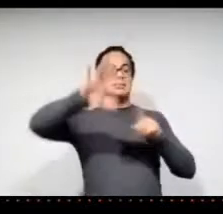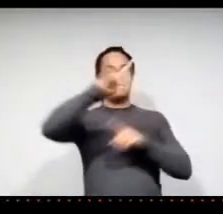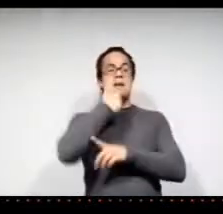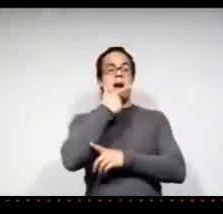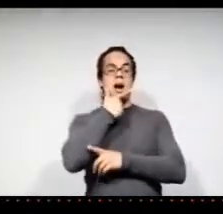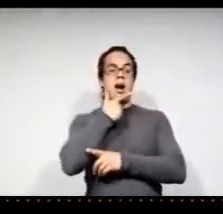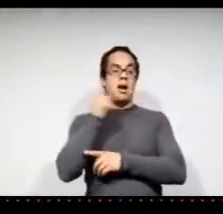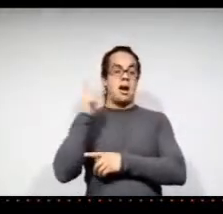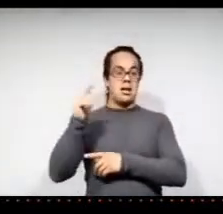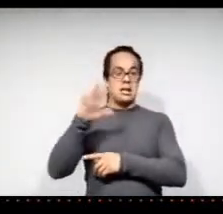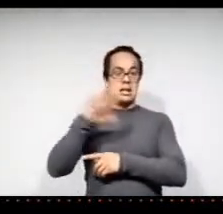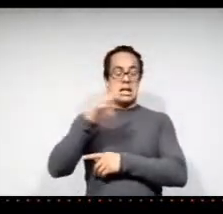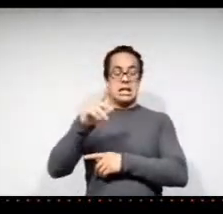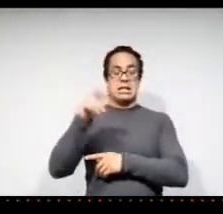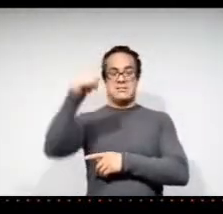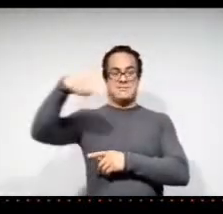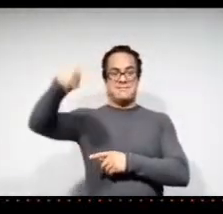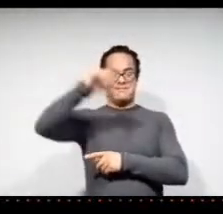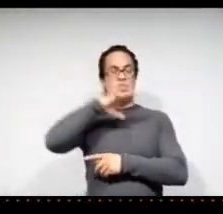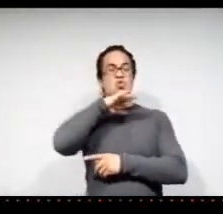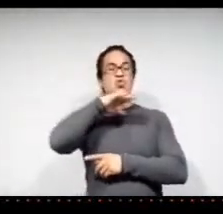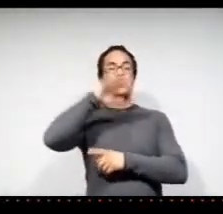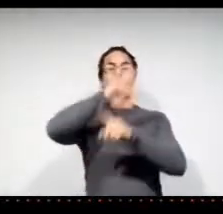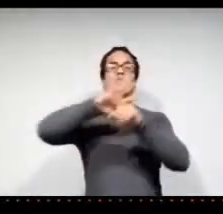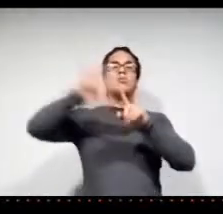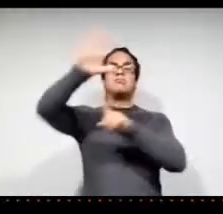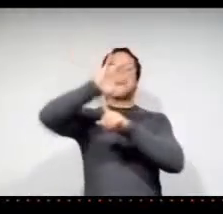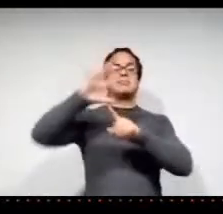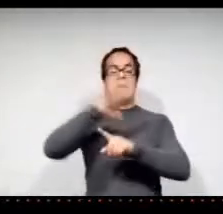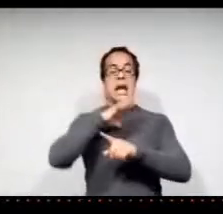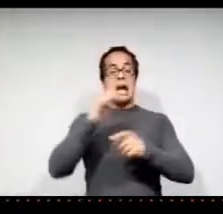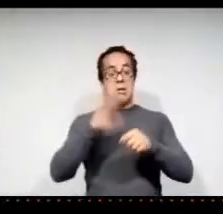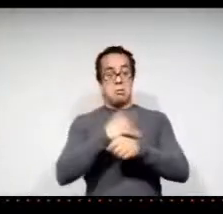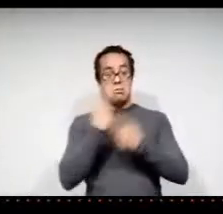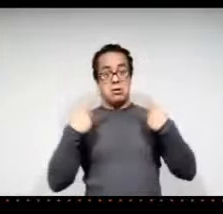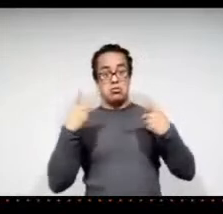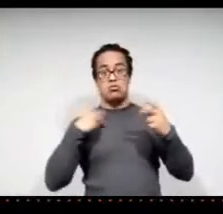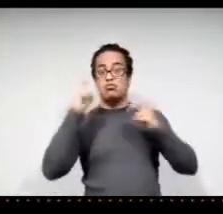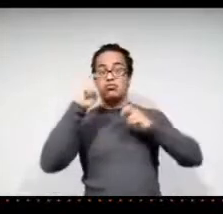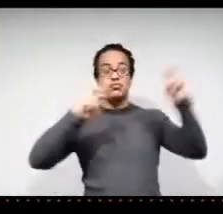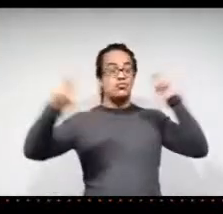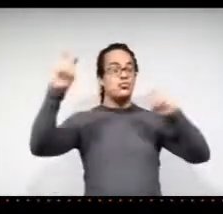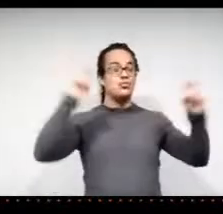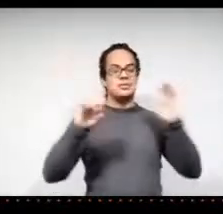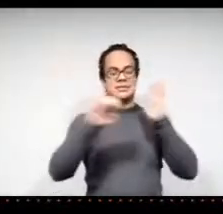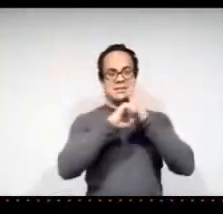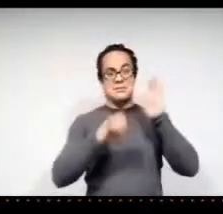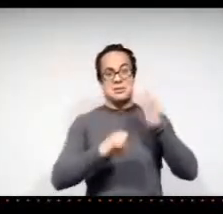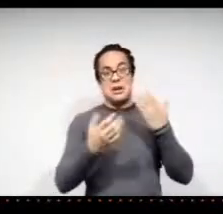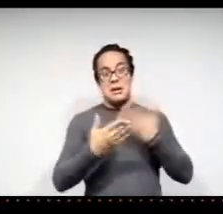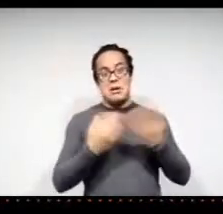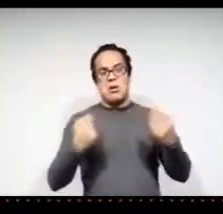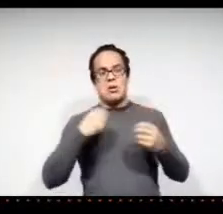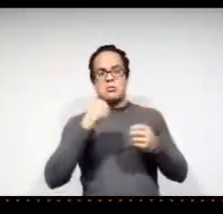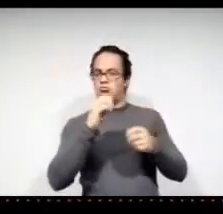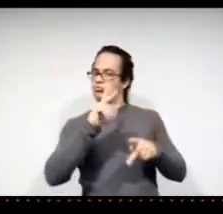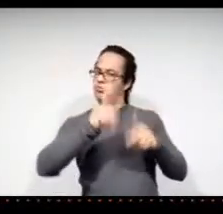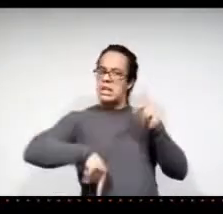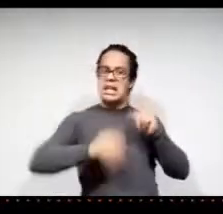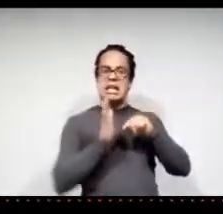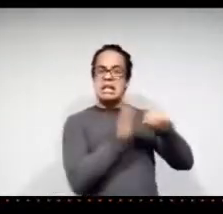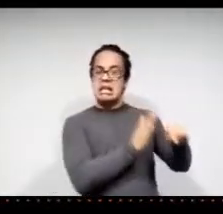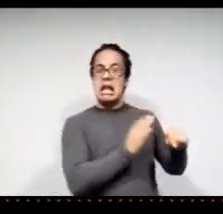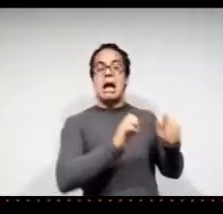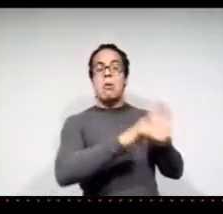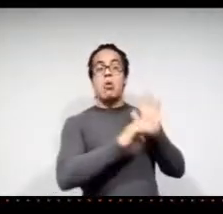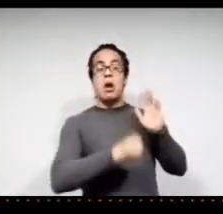50% de la huella de carbono. Entonces creo que algo que posiblemente deberíamos de buscar a renunciar, tal vez no es a todos, pero a un porcentaje importante